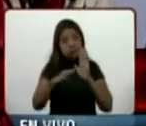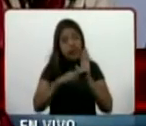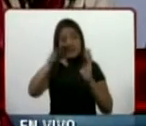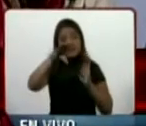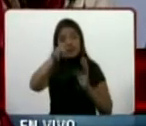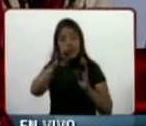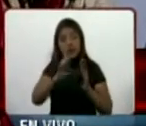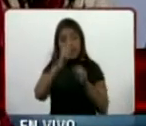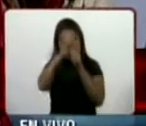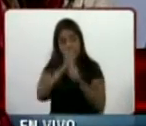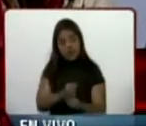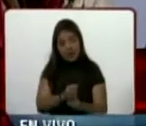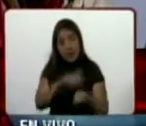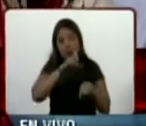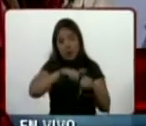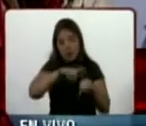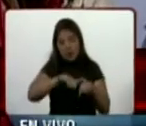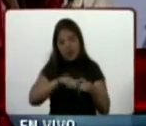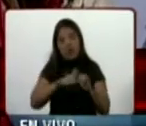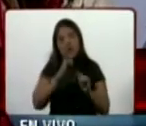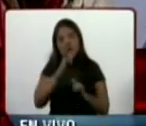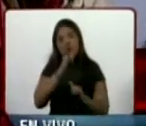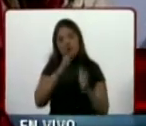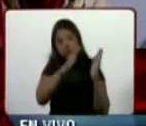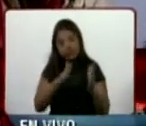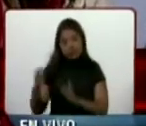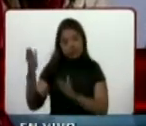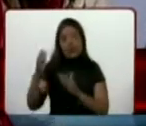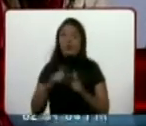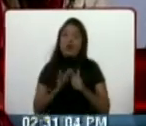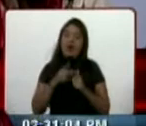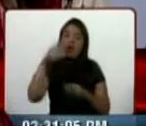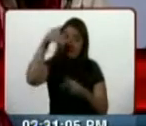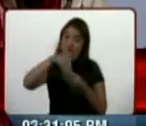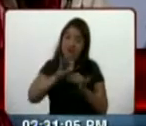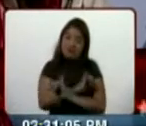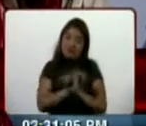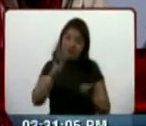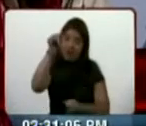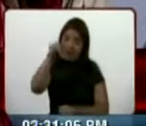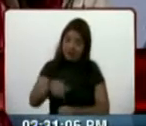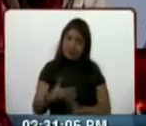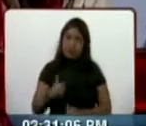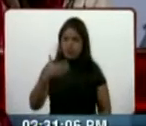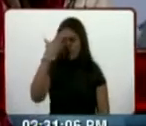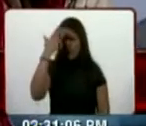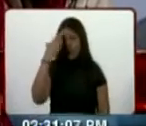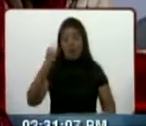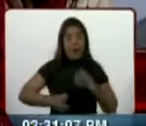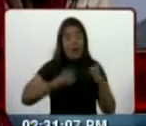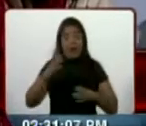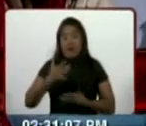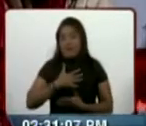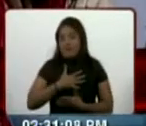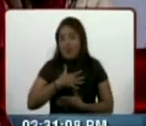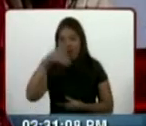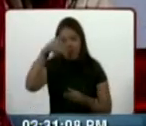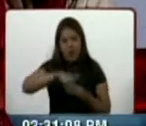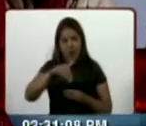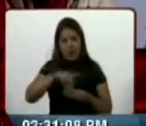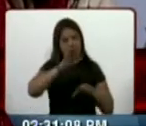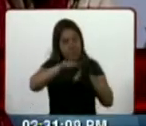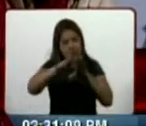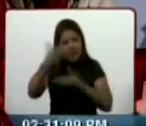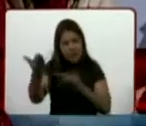Electoral. En su momento se dará la información. Así que hemos venido a votar. Yo sentí una gran emoción al votar. Yo invito a todos